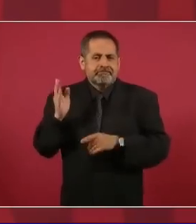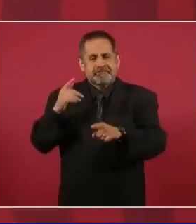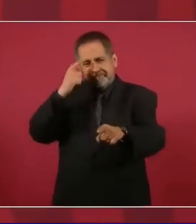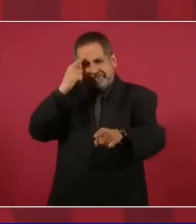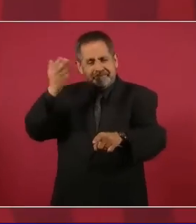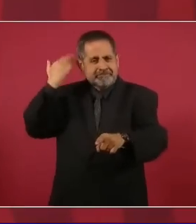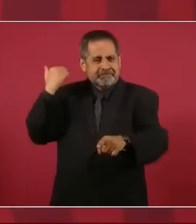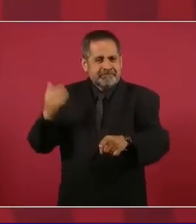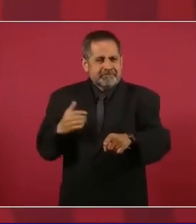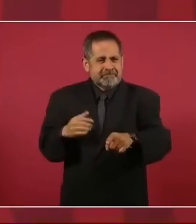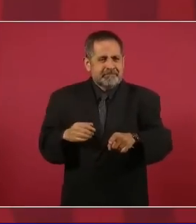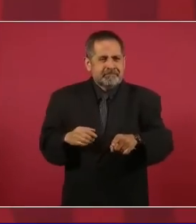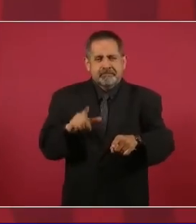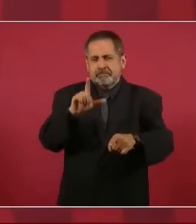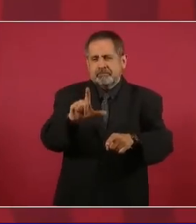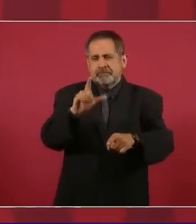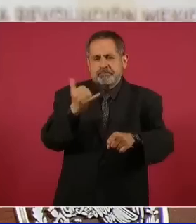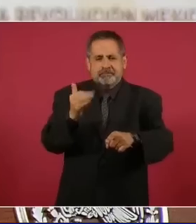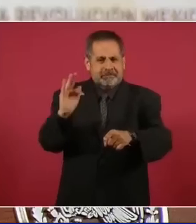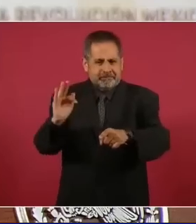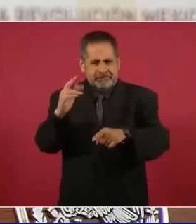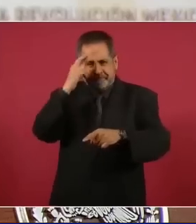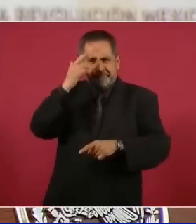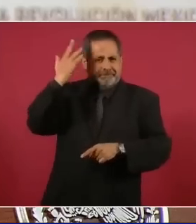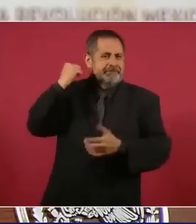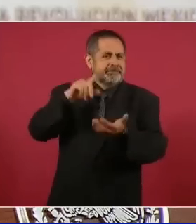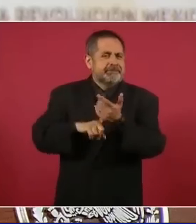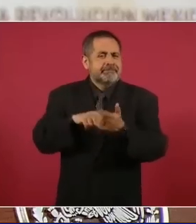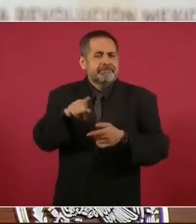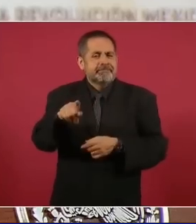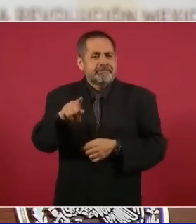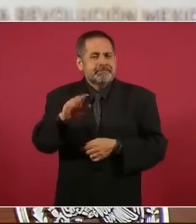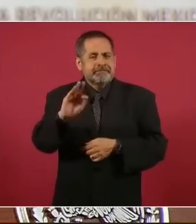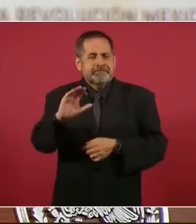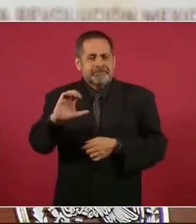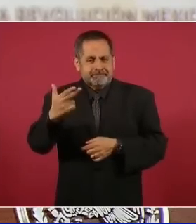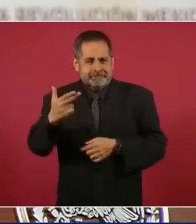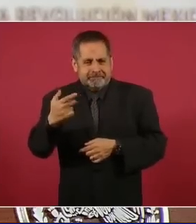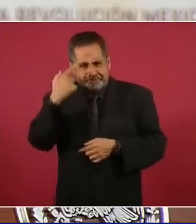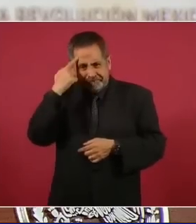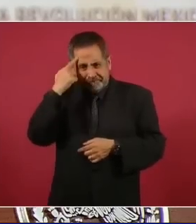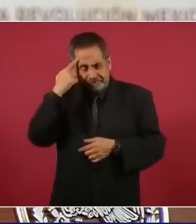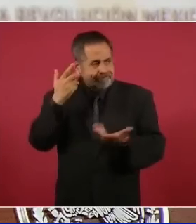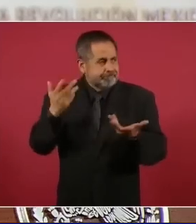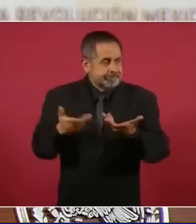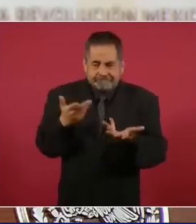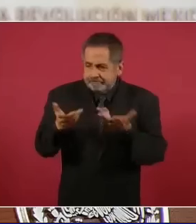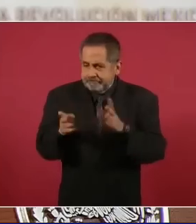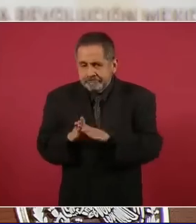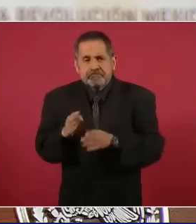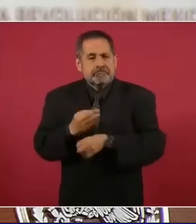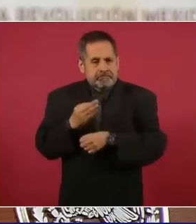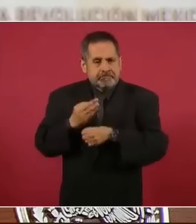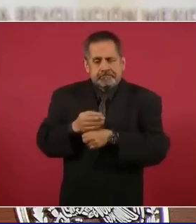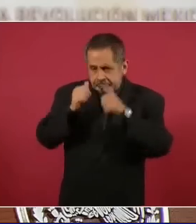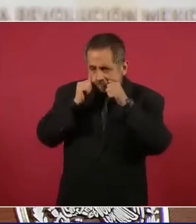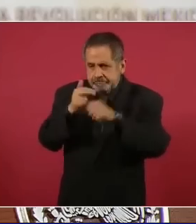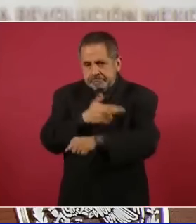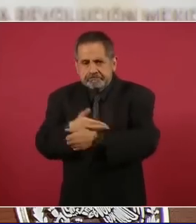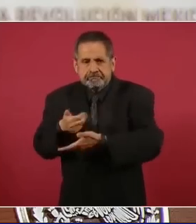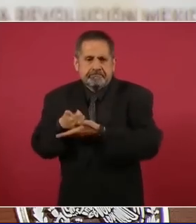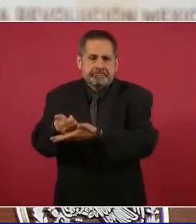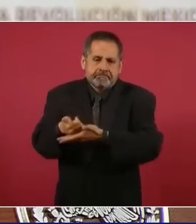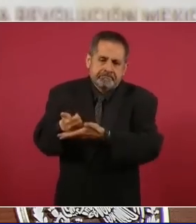de electricistas con Calderón, que ahí estamos buscando ayudarlos en todo lo que se